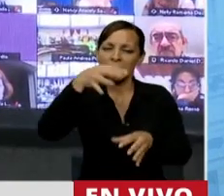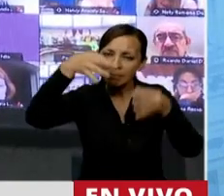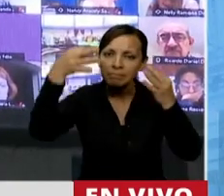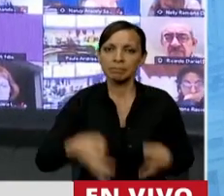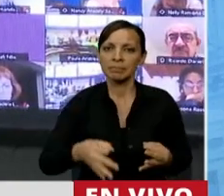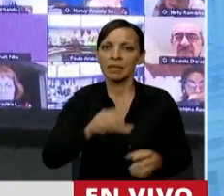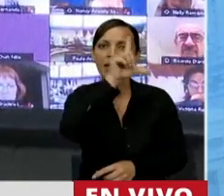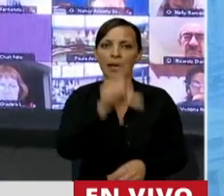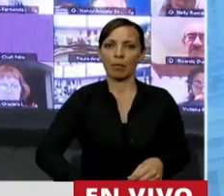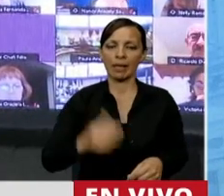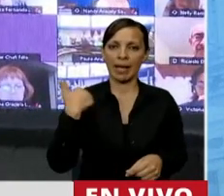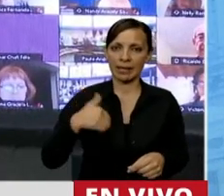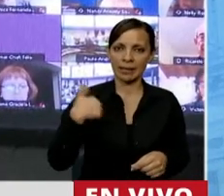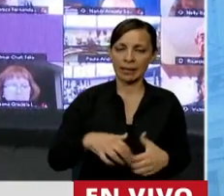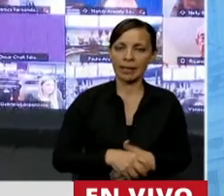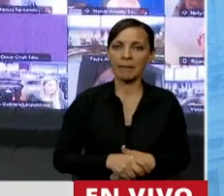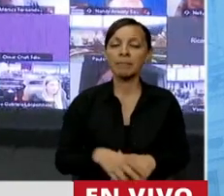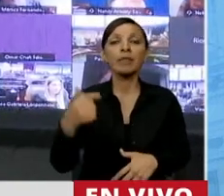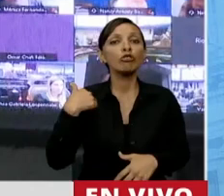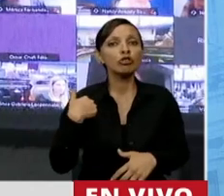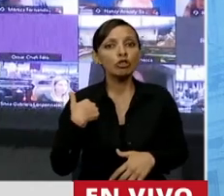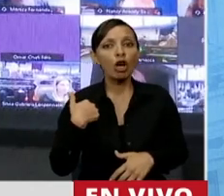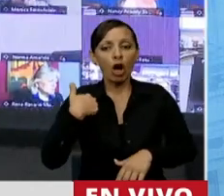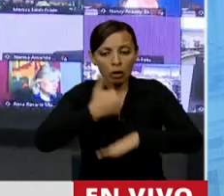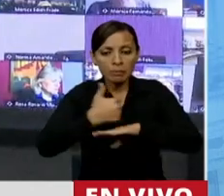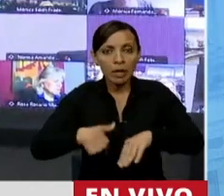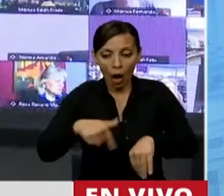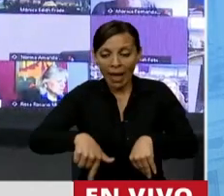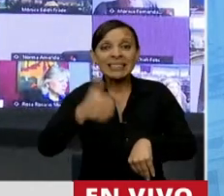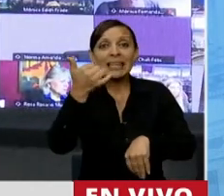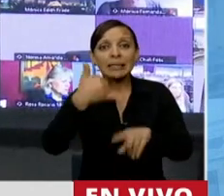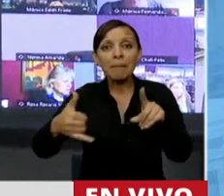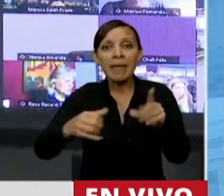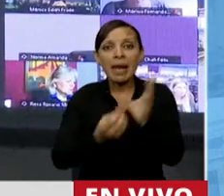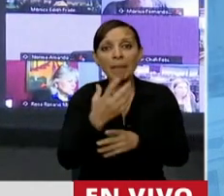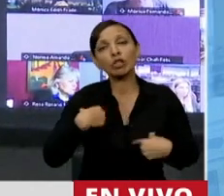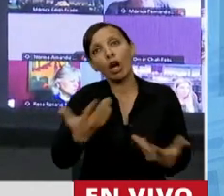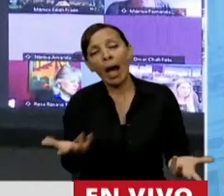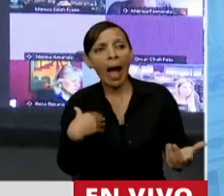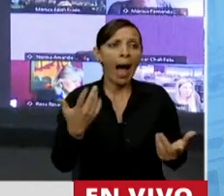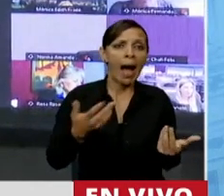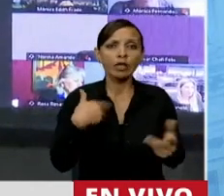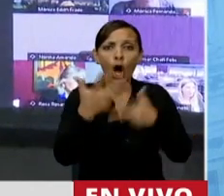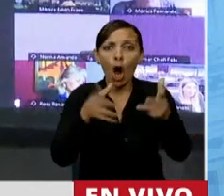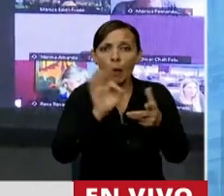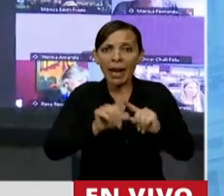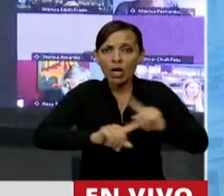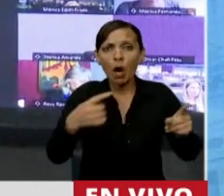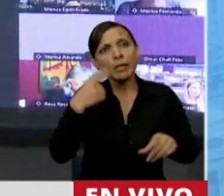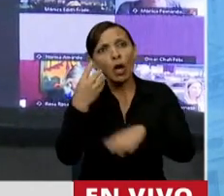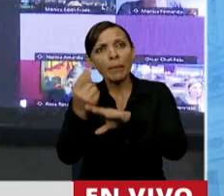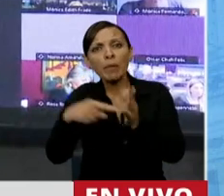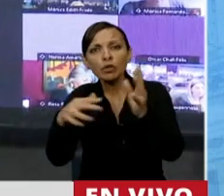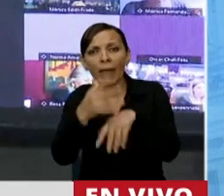República Argentina, presidente. Y yo no, con mi presencia a las 6:30 de la mañana acá haciéndome el tonto, no voy a opinar sobre un tema porque vivo en la ciudad de